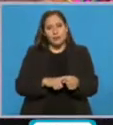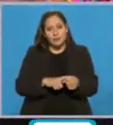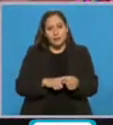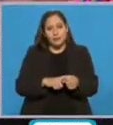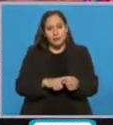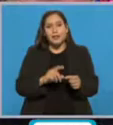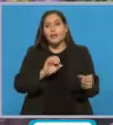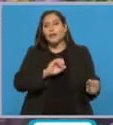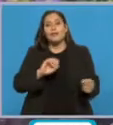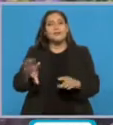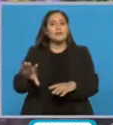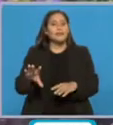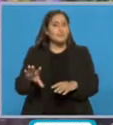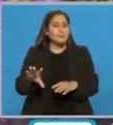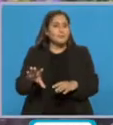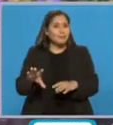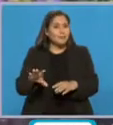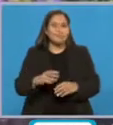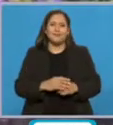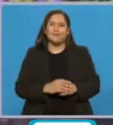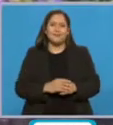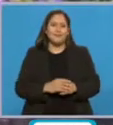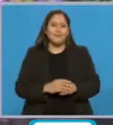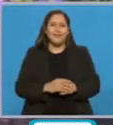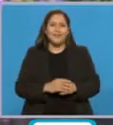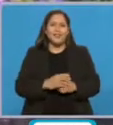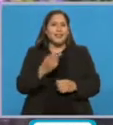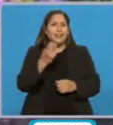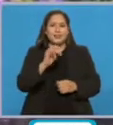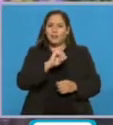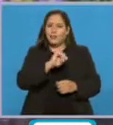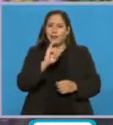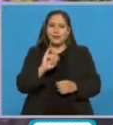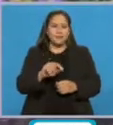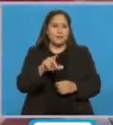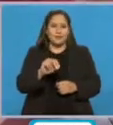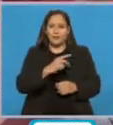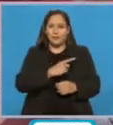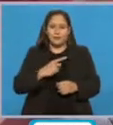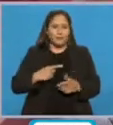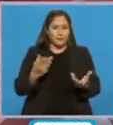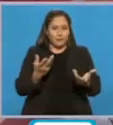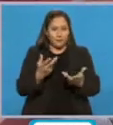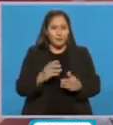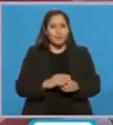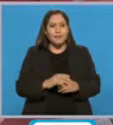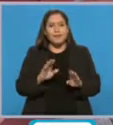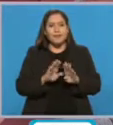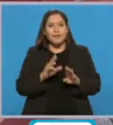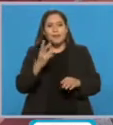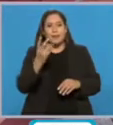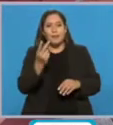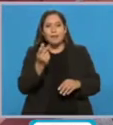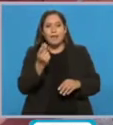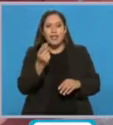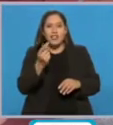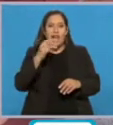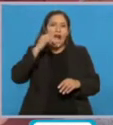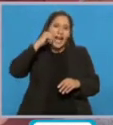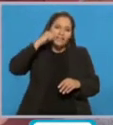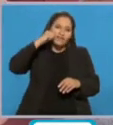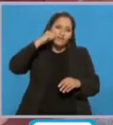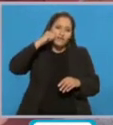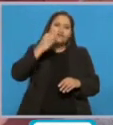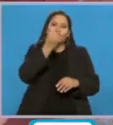y los dejaron abandonados a su suerte. Creo que eso en ningún momento se vale. Hasta se hizo muy famosa una de un perro cargando sus croquetas. Sí,